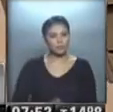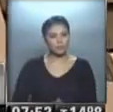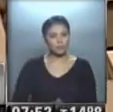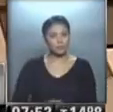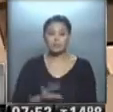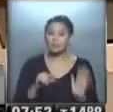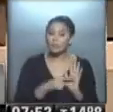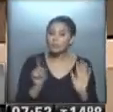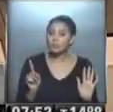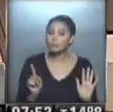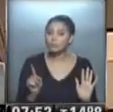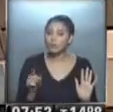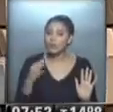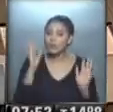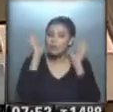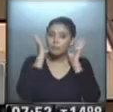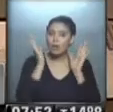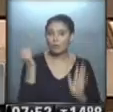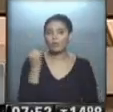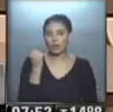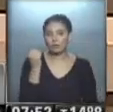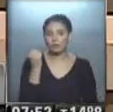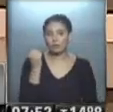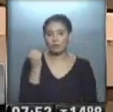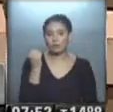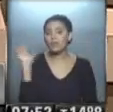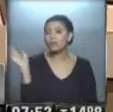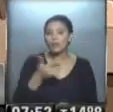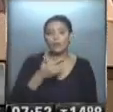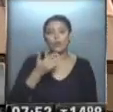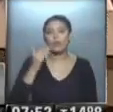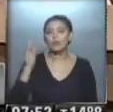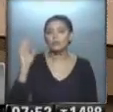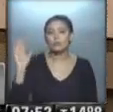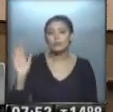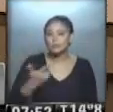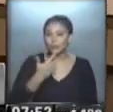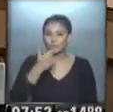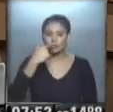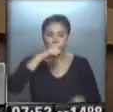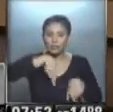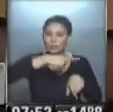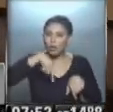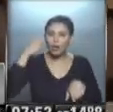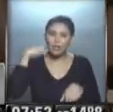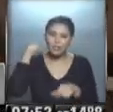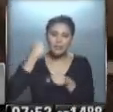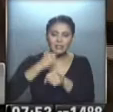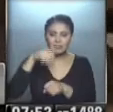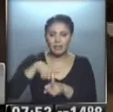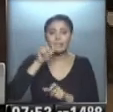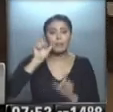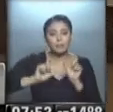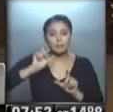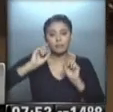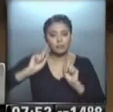el detalle que se debe destacar a lo largo de todas estas gran cantidad de horas y de vigilia permanente, porque la